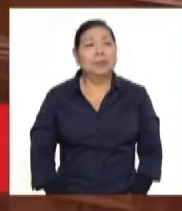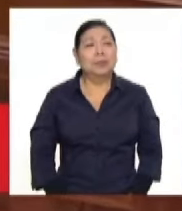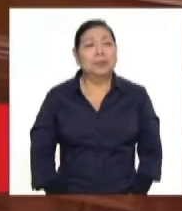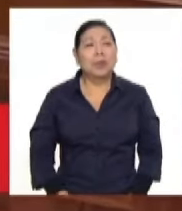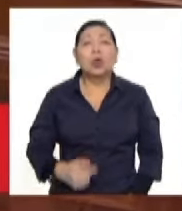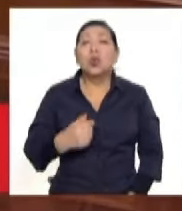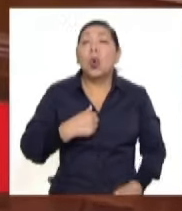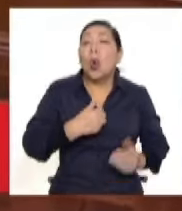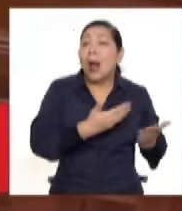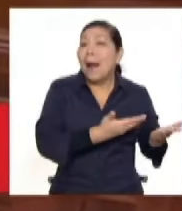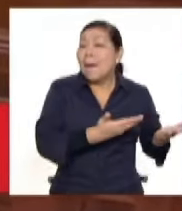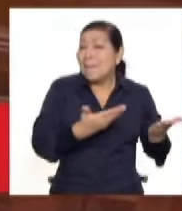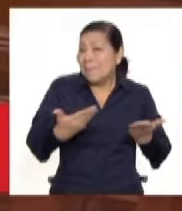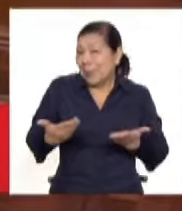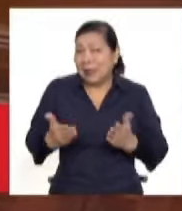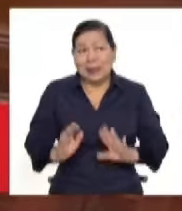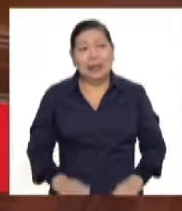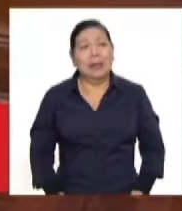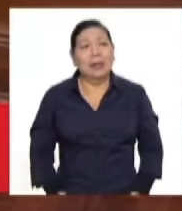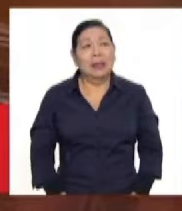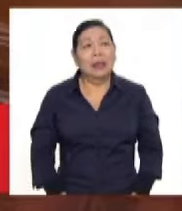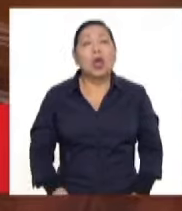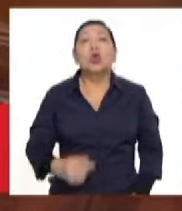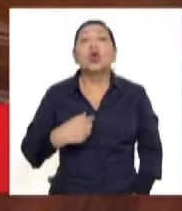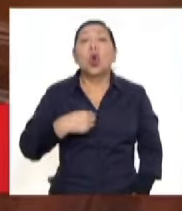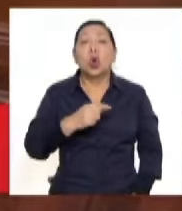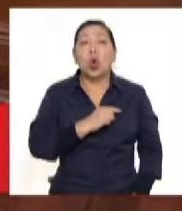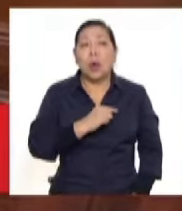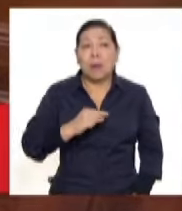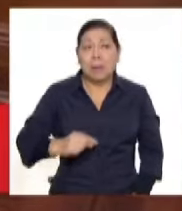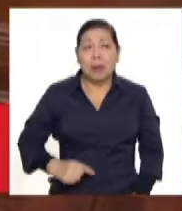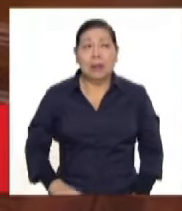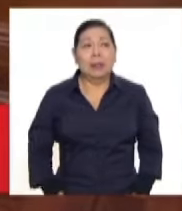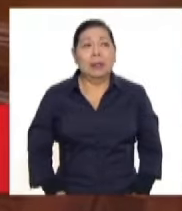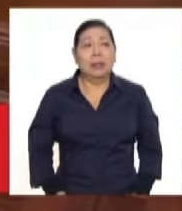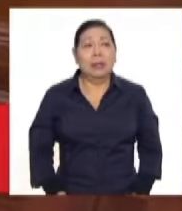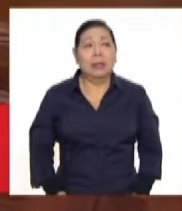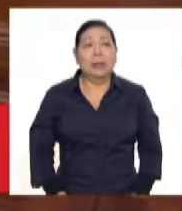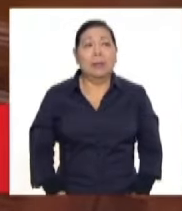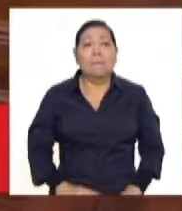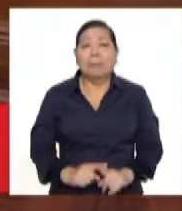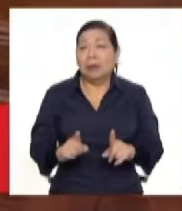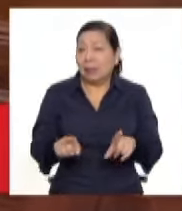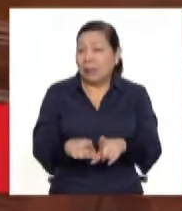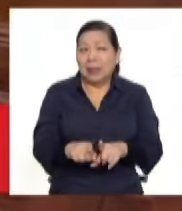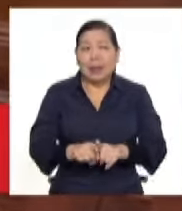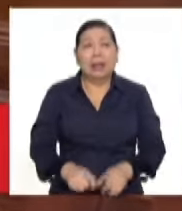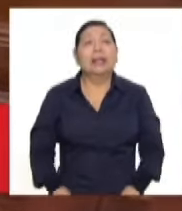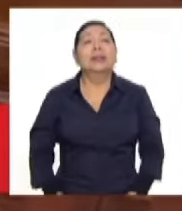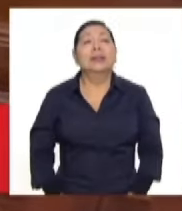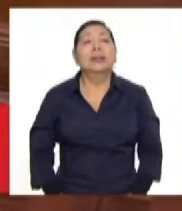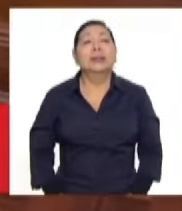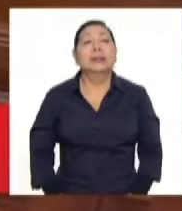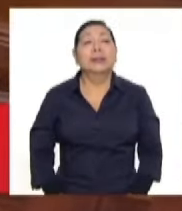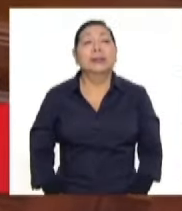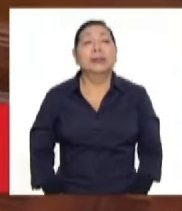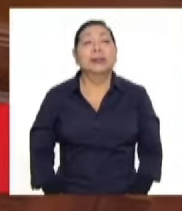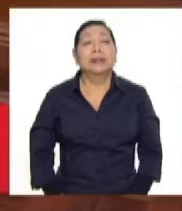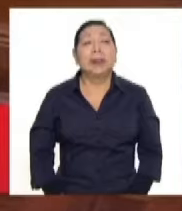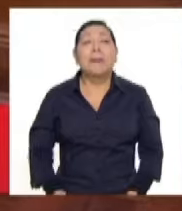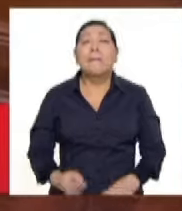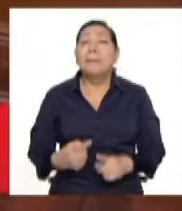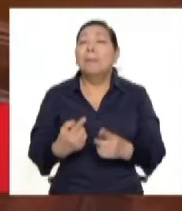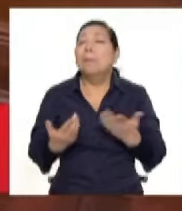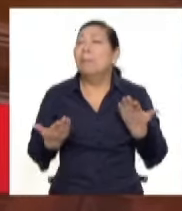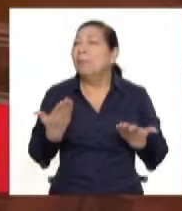fui invitado como gobernador, no como fundador del gobierno, como gobernador,